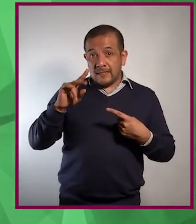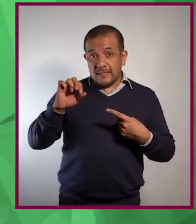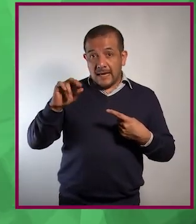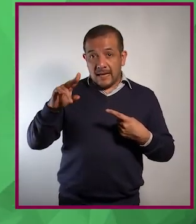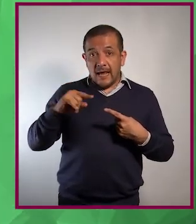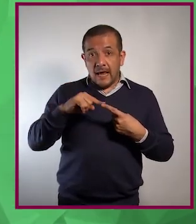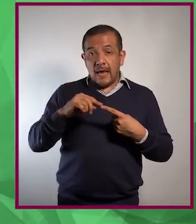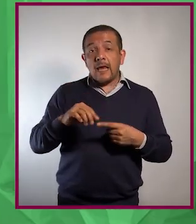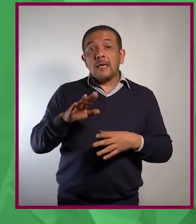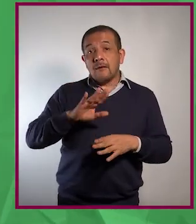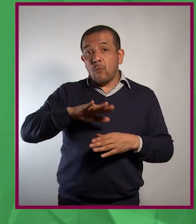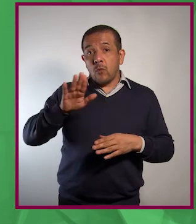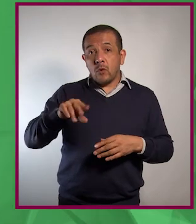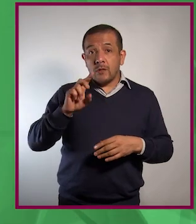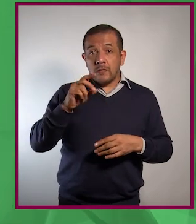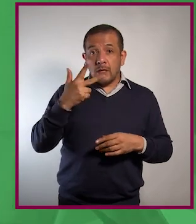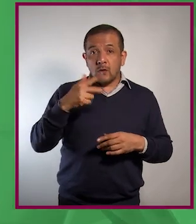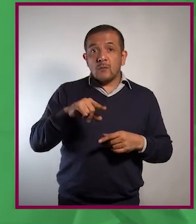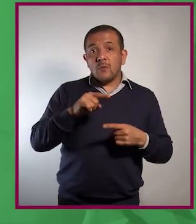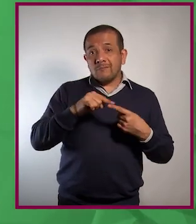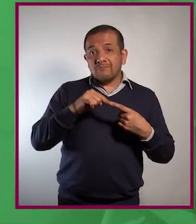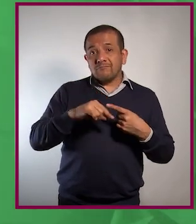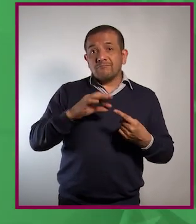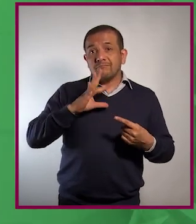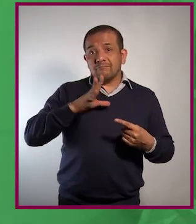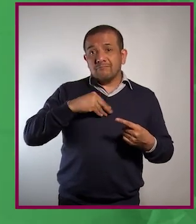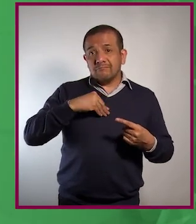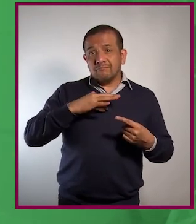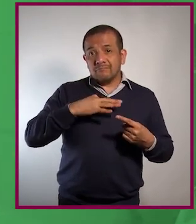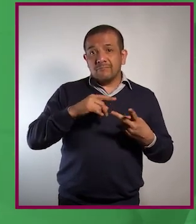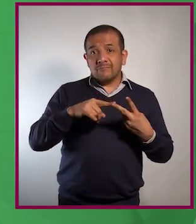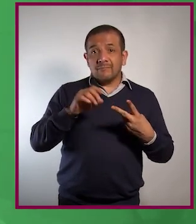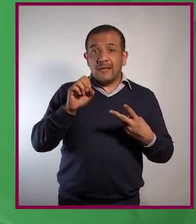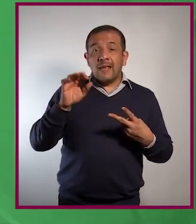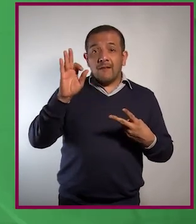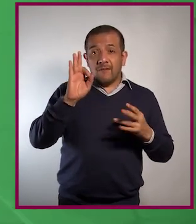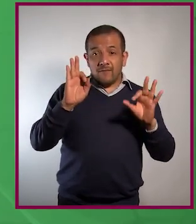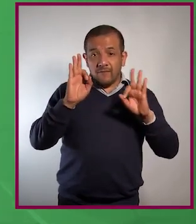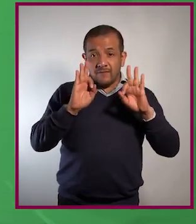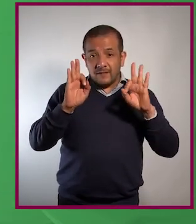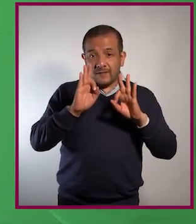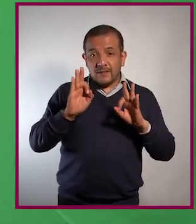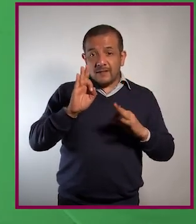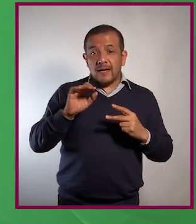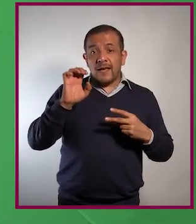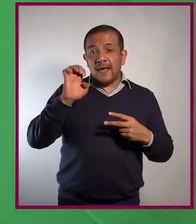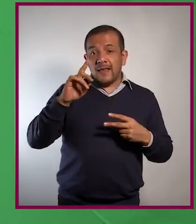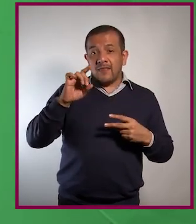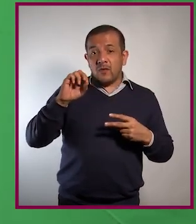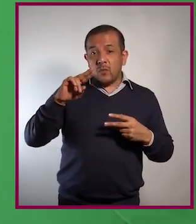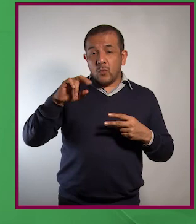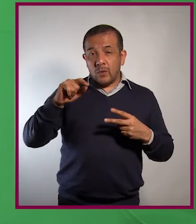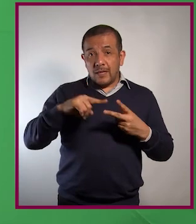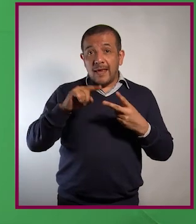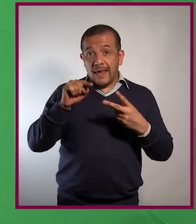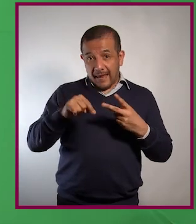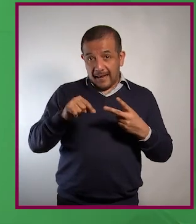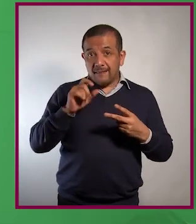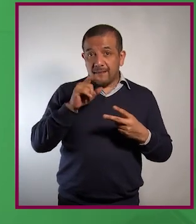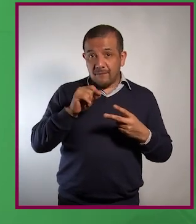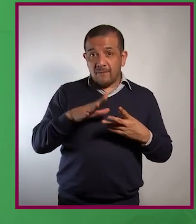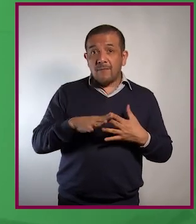veneciana. Falleció a los 38 años debido a la tuberculosis. Al físico Erwin Schrödinger, que realizó